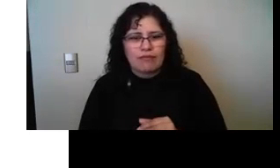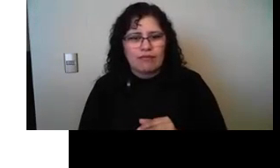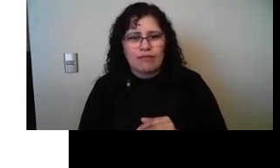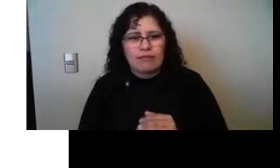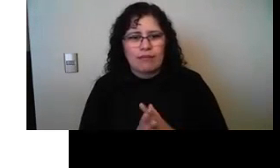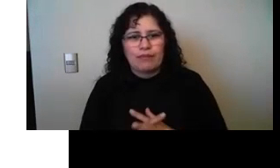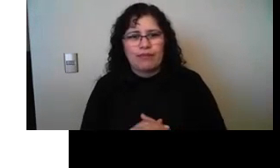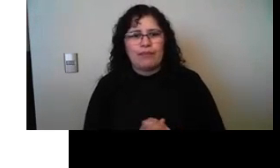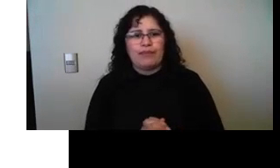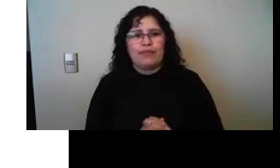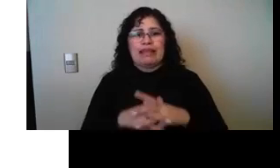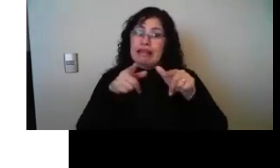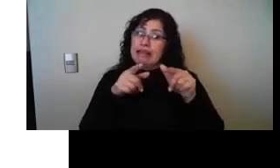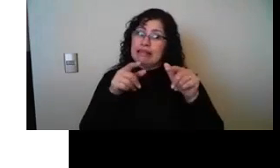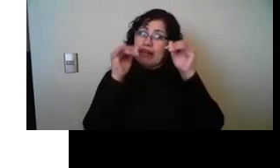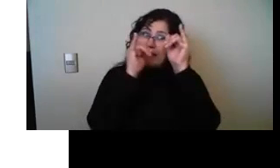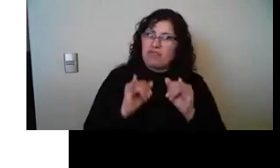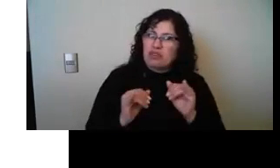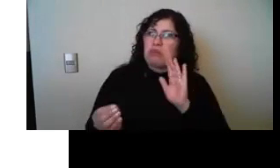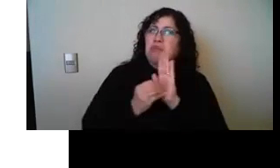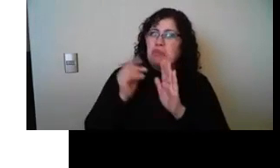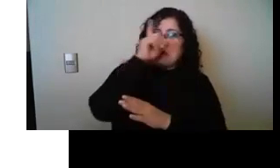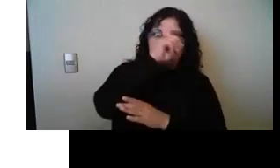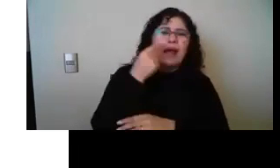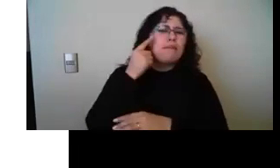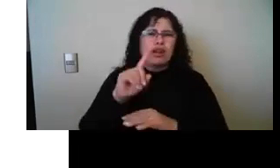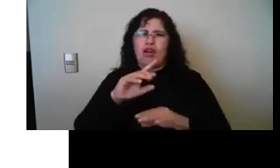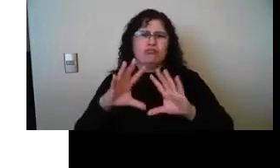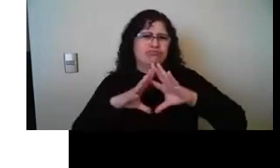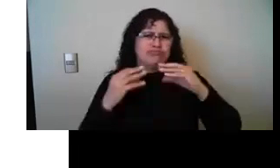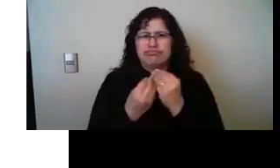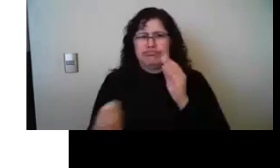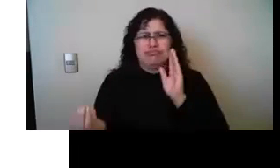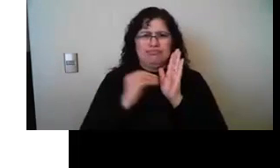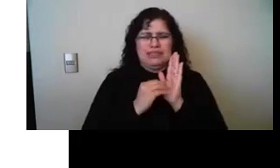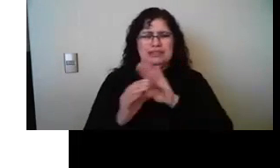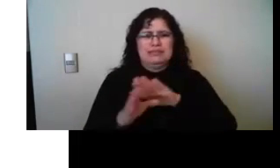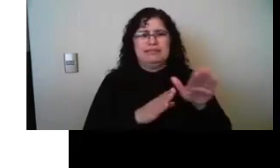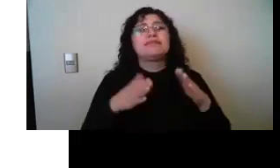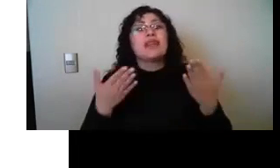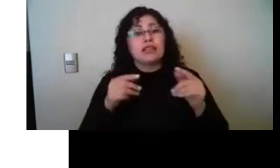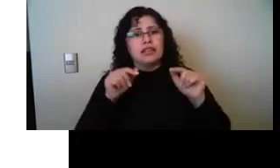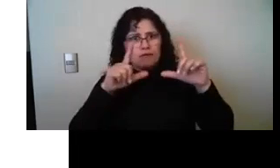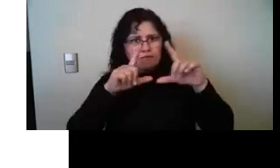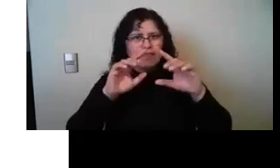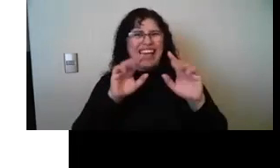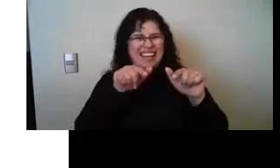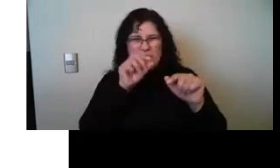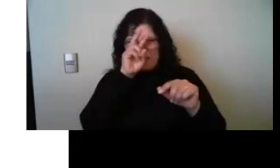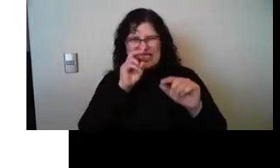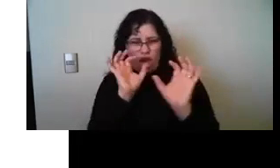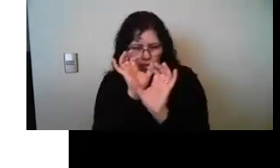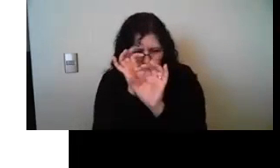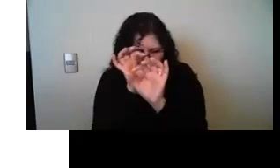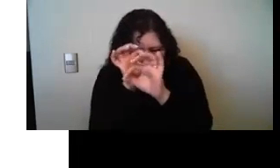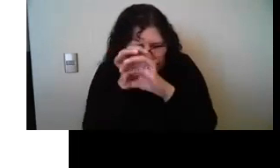Sería una figura un poquito quizá más compleja, pero más completa. Y aquí, haciendo un zoom a lo que es la corteza